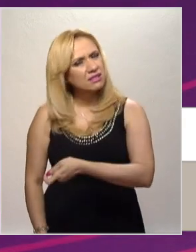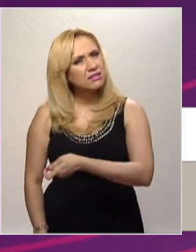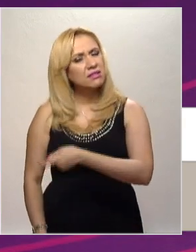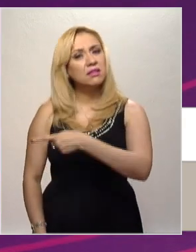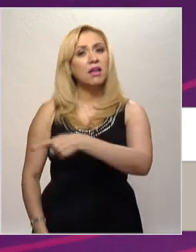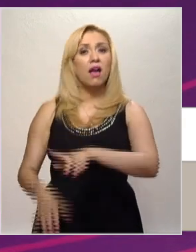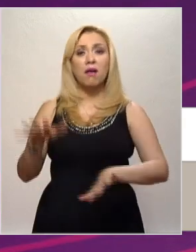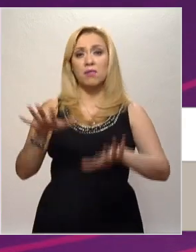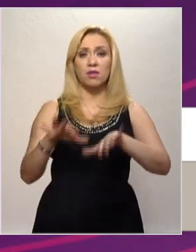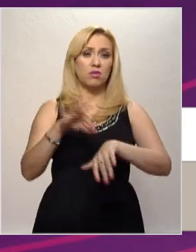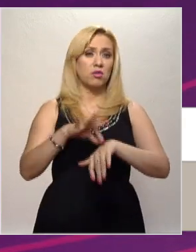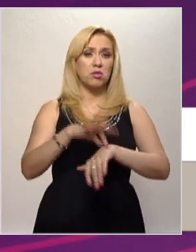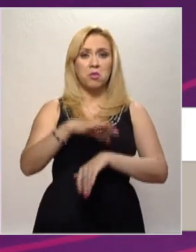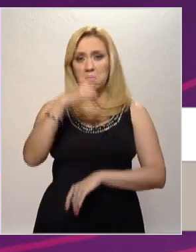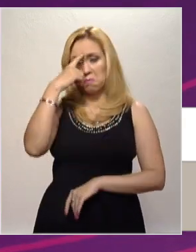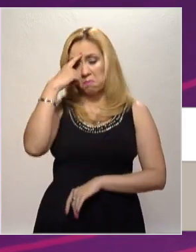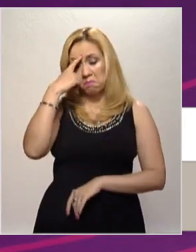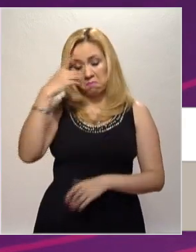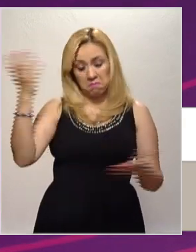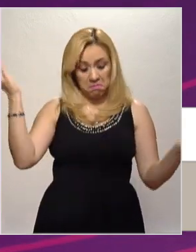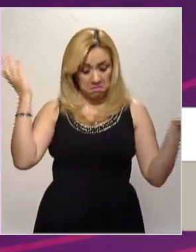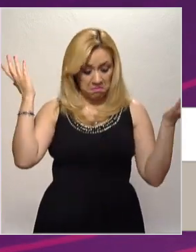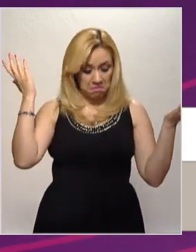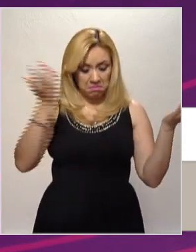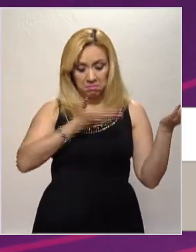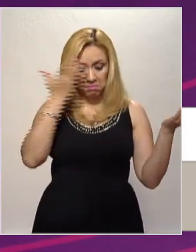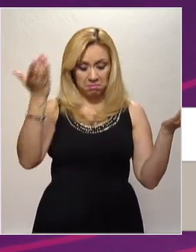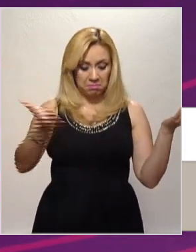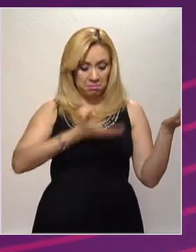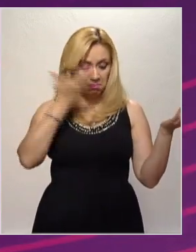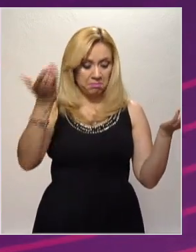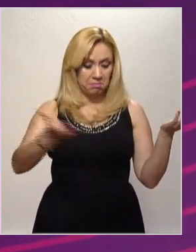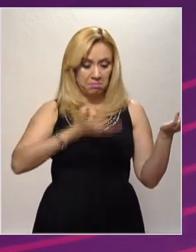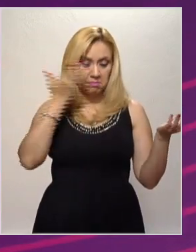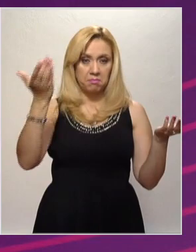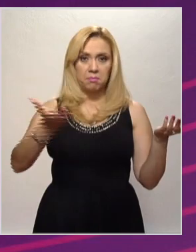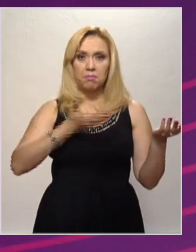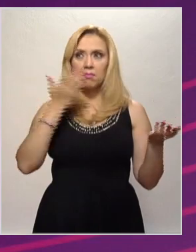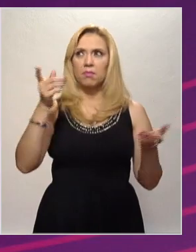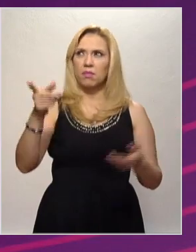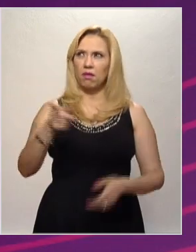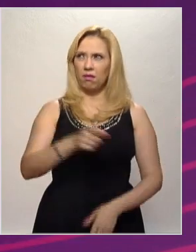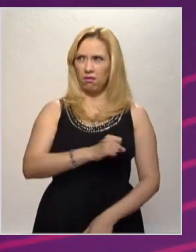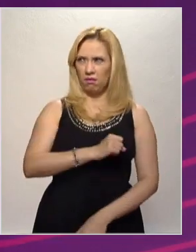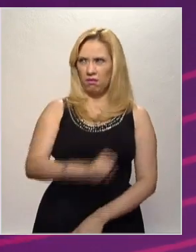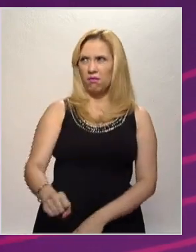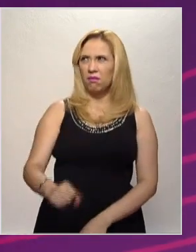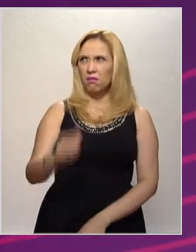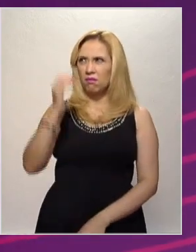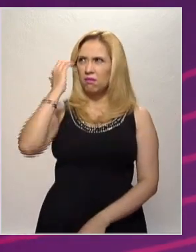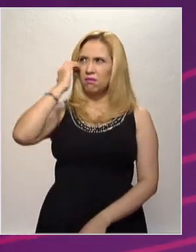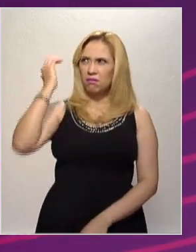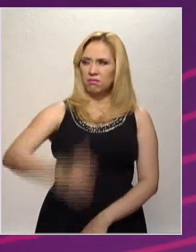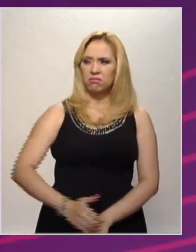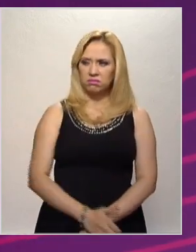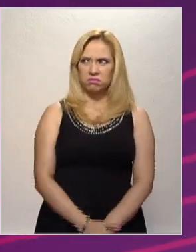manera inconsciente. No necesariamente cuando hablamos de poder médico estamos hablando de médicos malintencionados, feroces, con ánimo